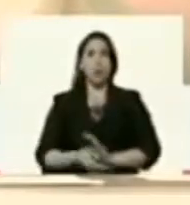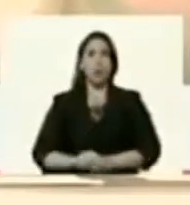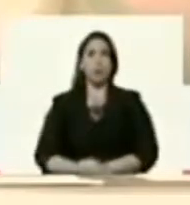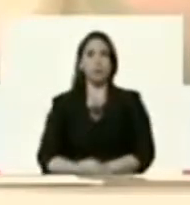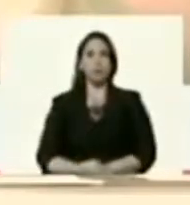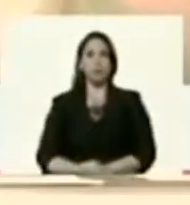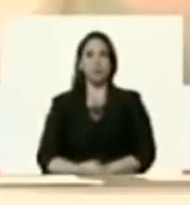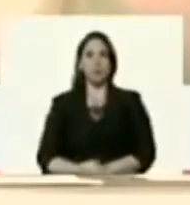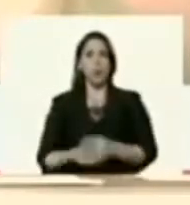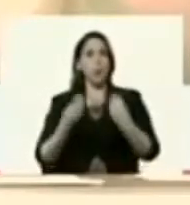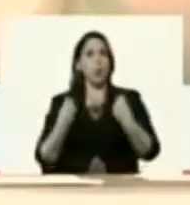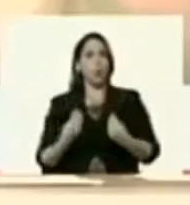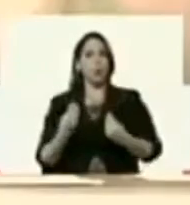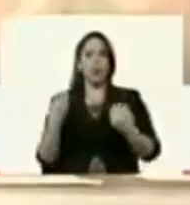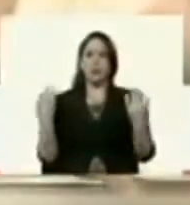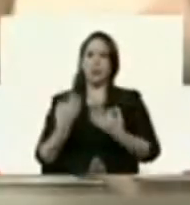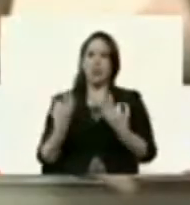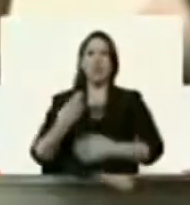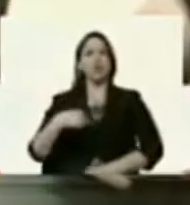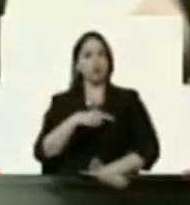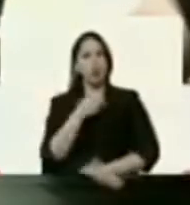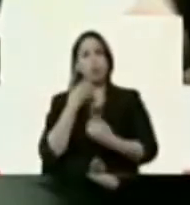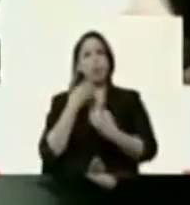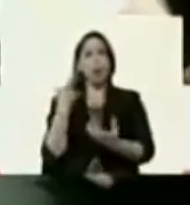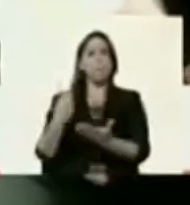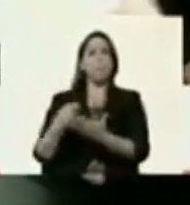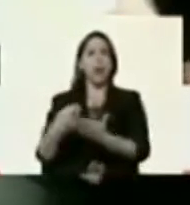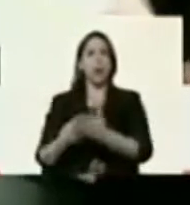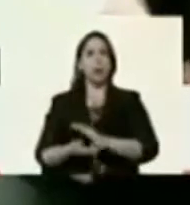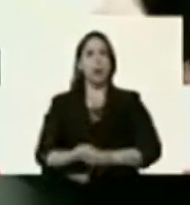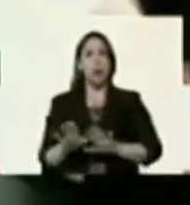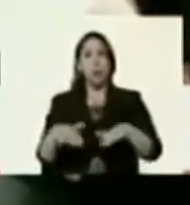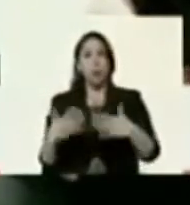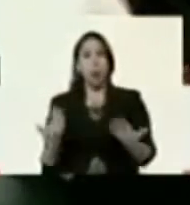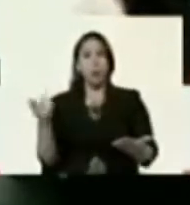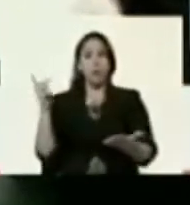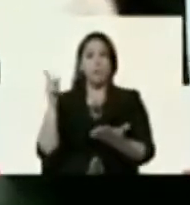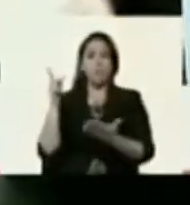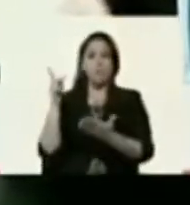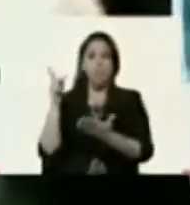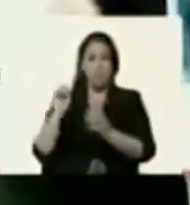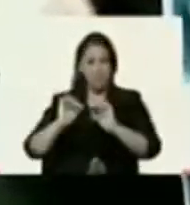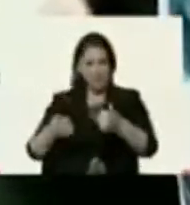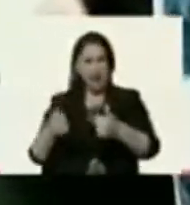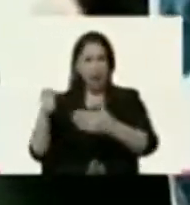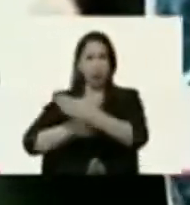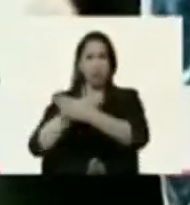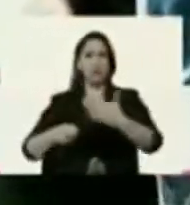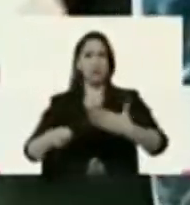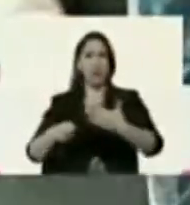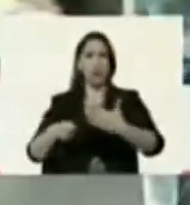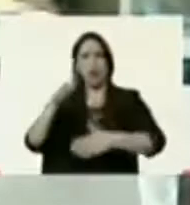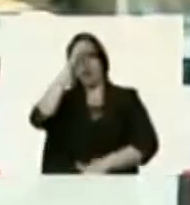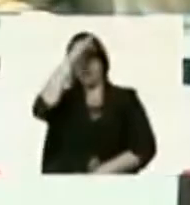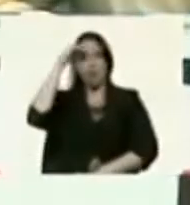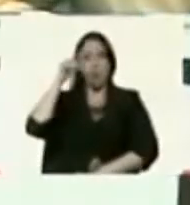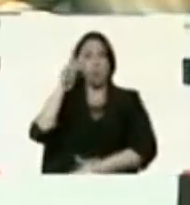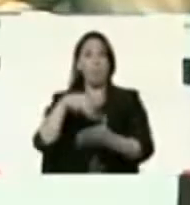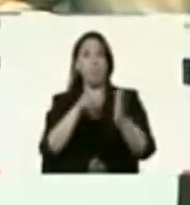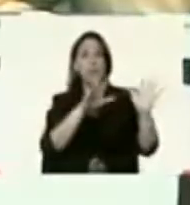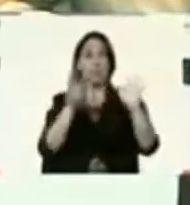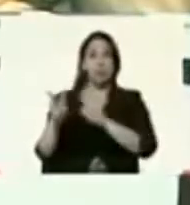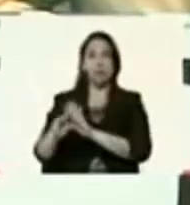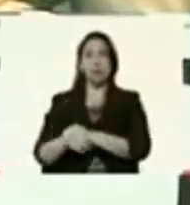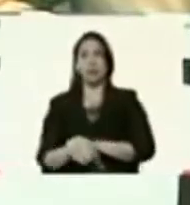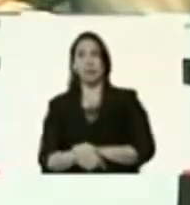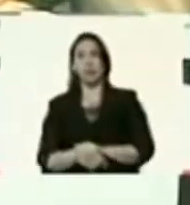Al día, como siempre, somos buena paga. Cuando vinieron las sanciones de Donald Trump desde el 2017, afectó todo. En el